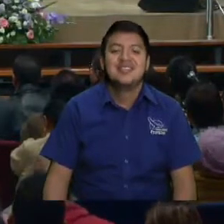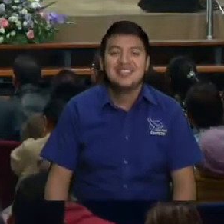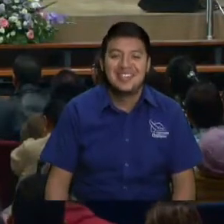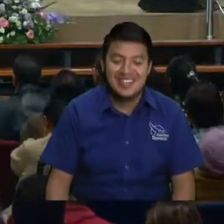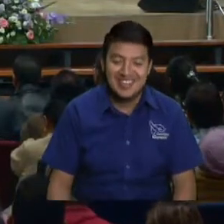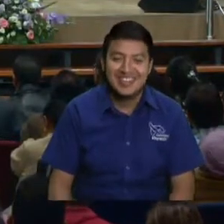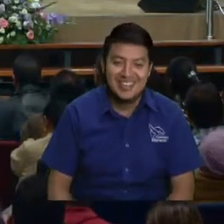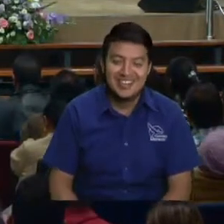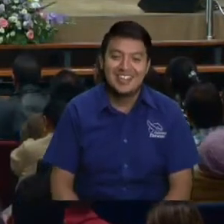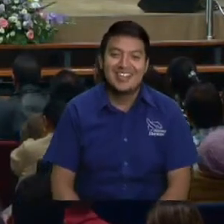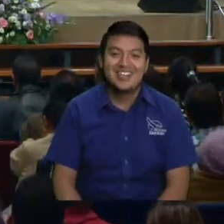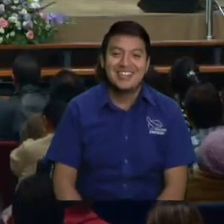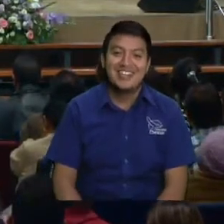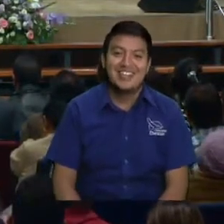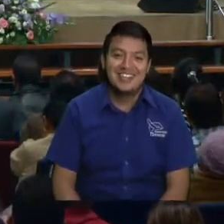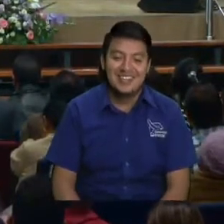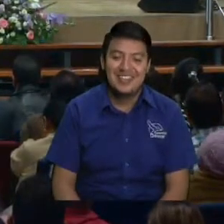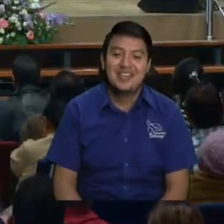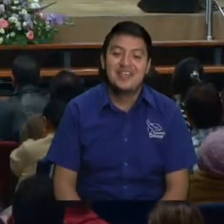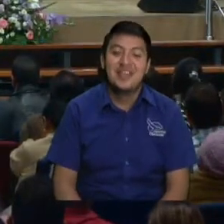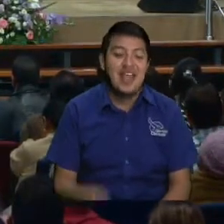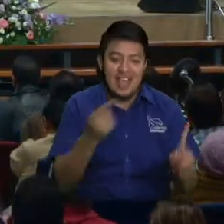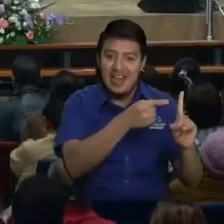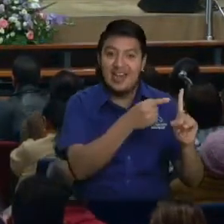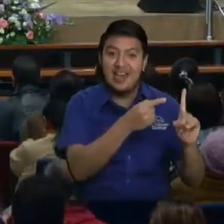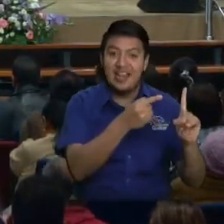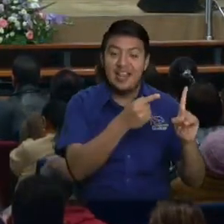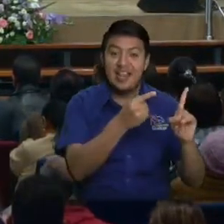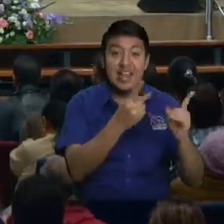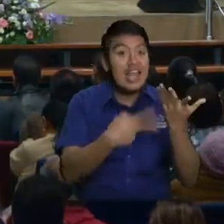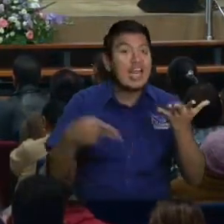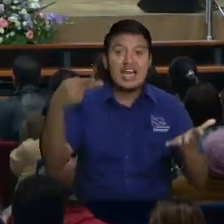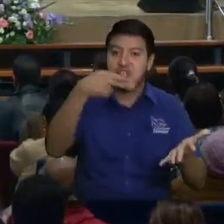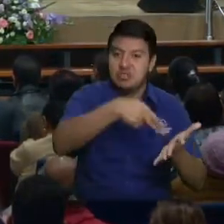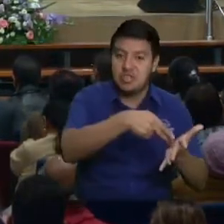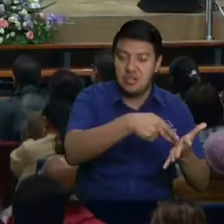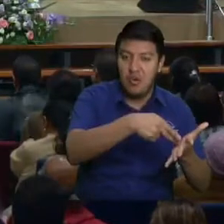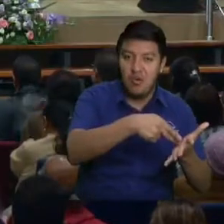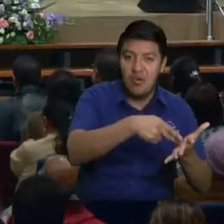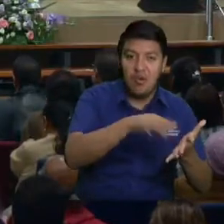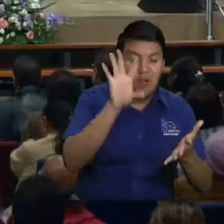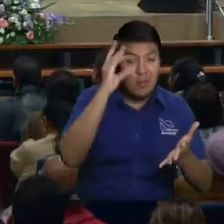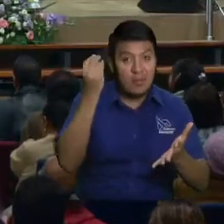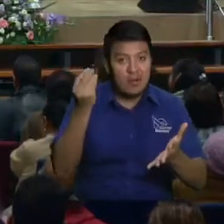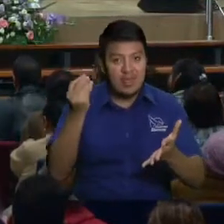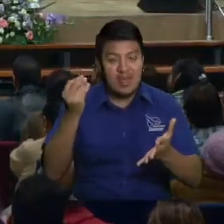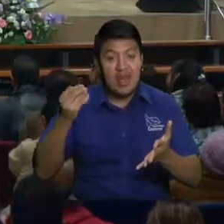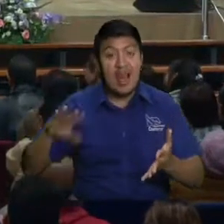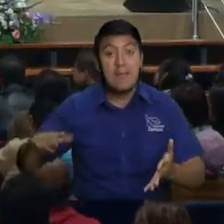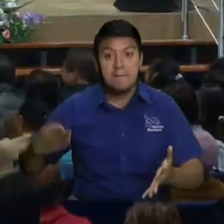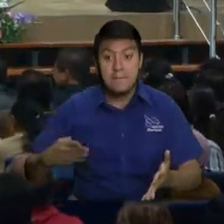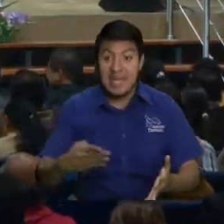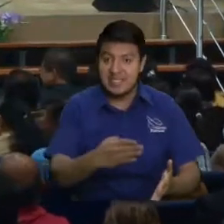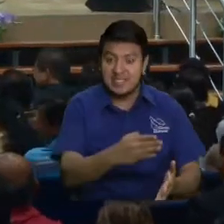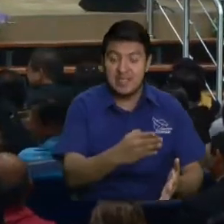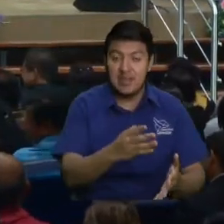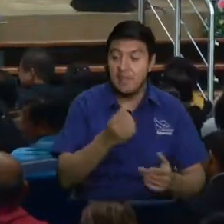y que con líquidos de esos de gástricos de la ballena por acá, ya me lo imagino, todo verde,